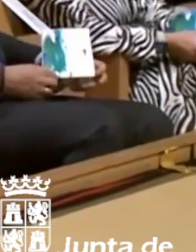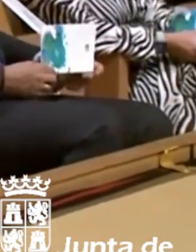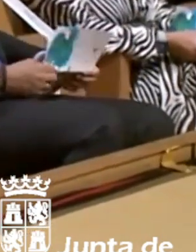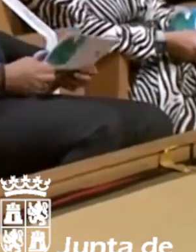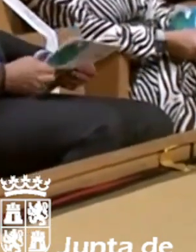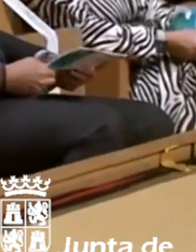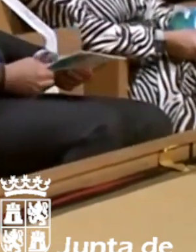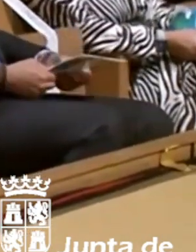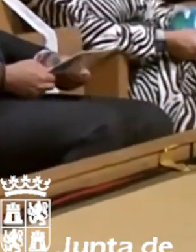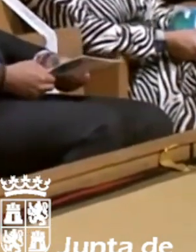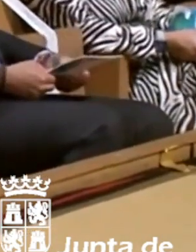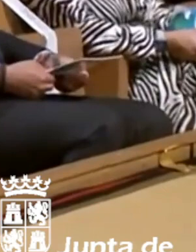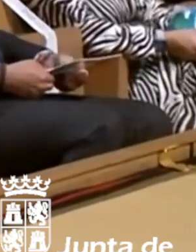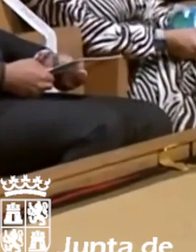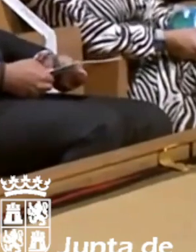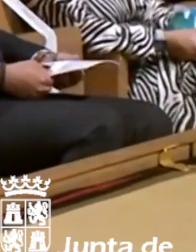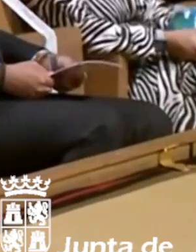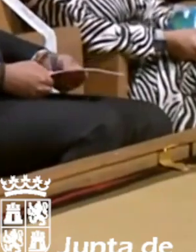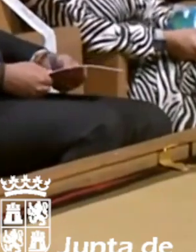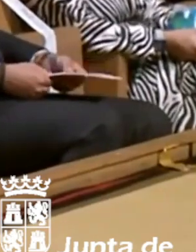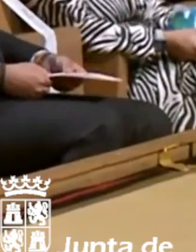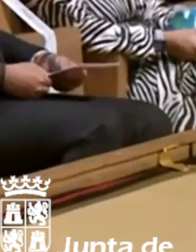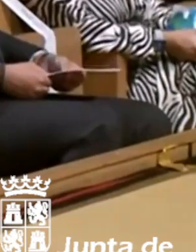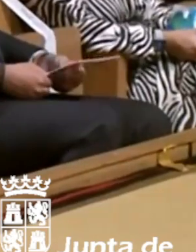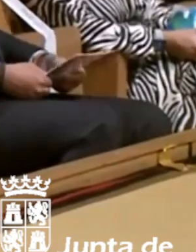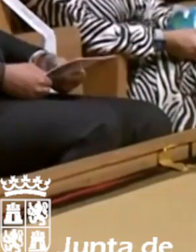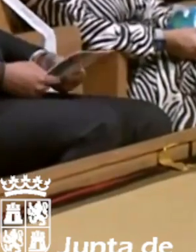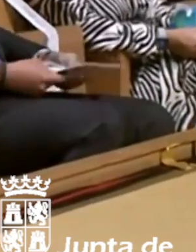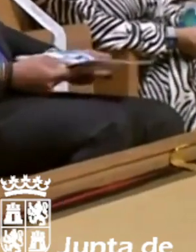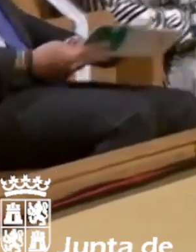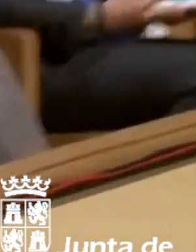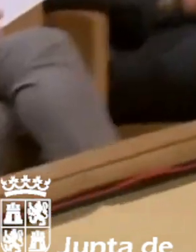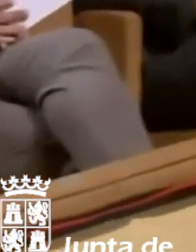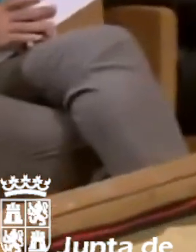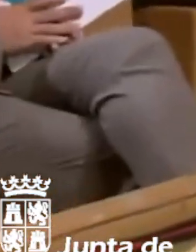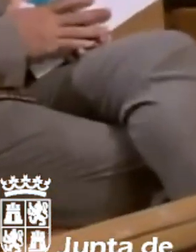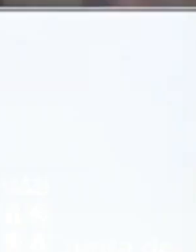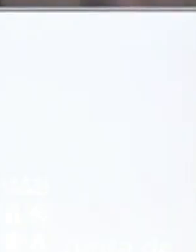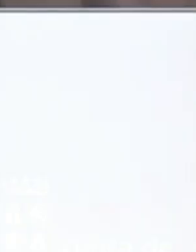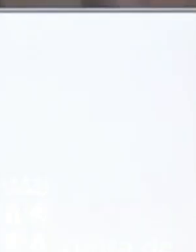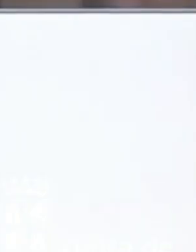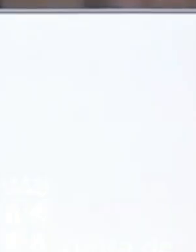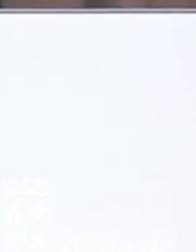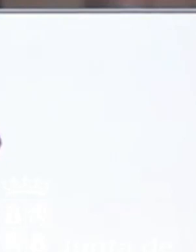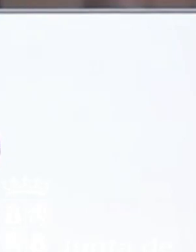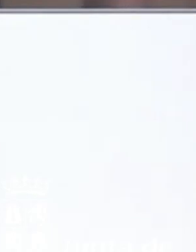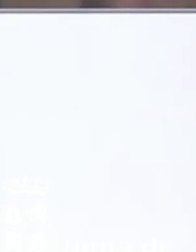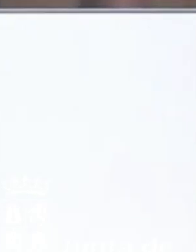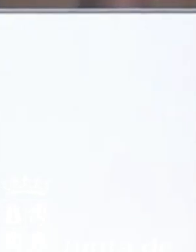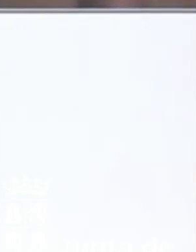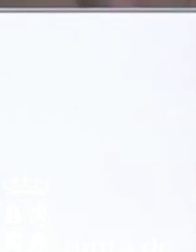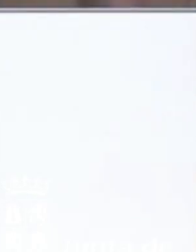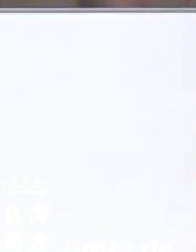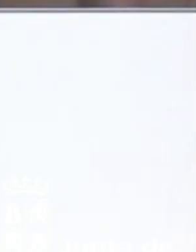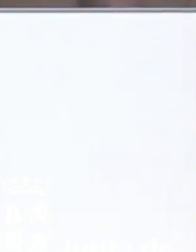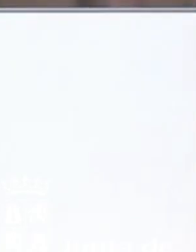tardes. Bienvenidos a la gala conjunta de la octava y de la novena edición de los premios Podium del Deporte de Castilla y León. Una gala